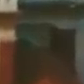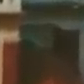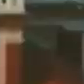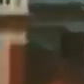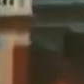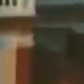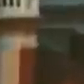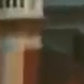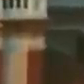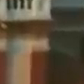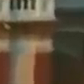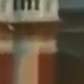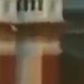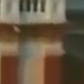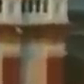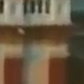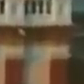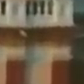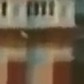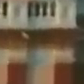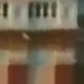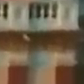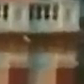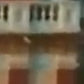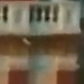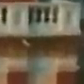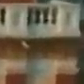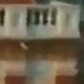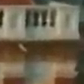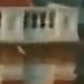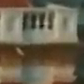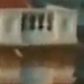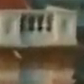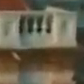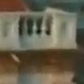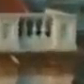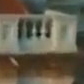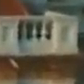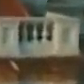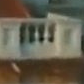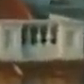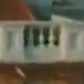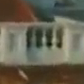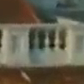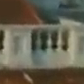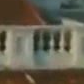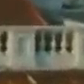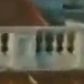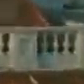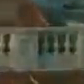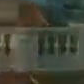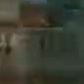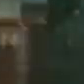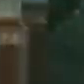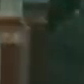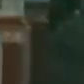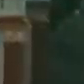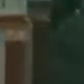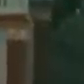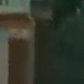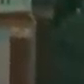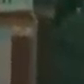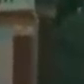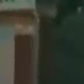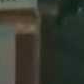presidirá en breves minutos una rueda de prensa con medios nacionales e internacionales. Más de 20